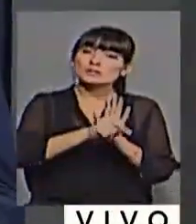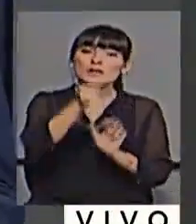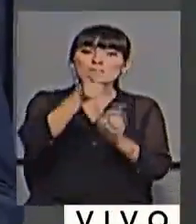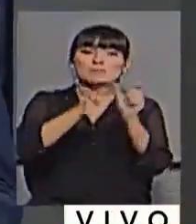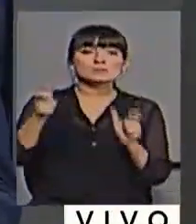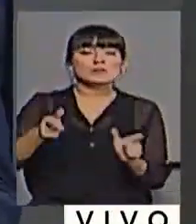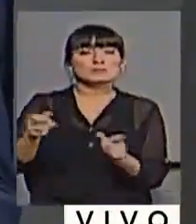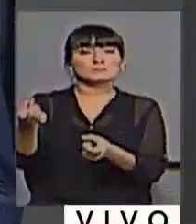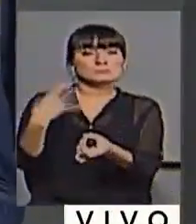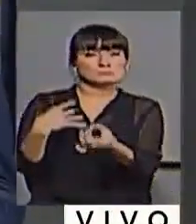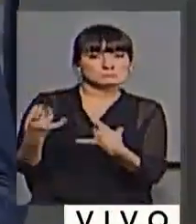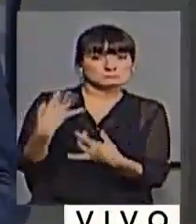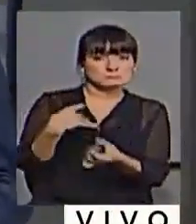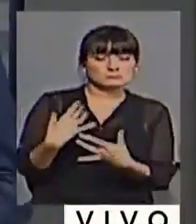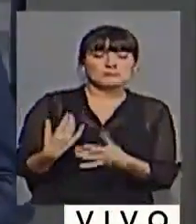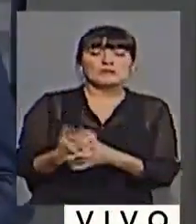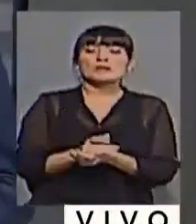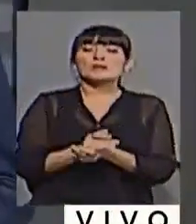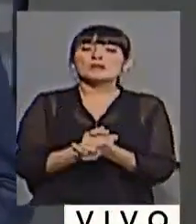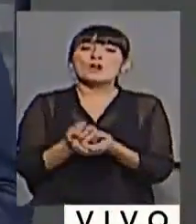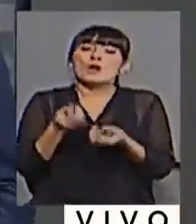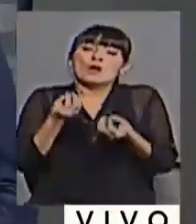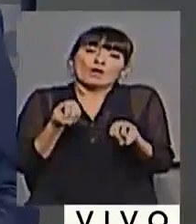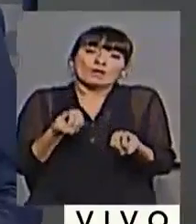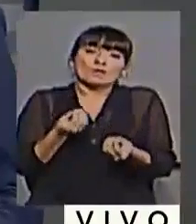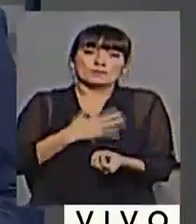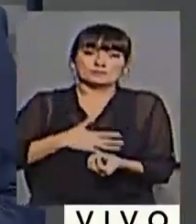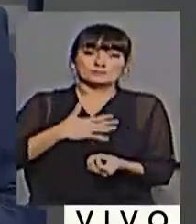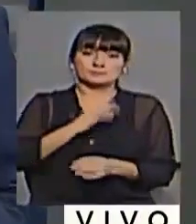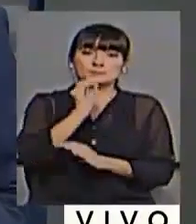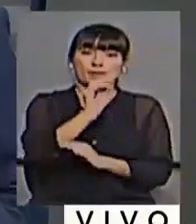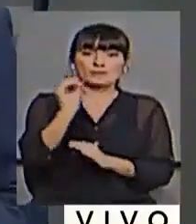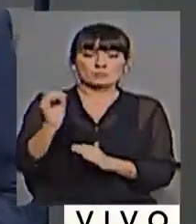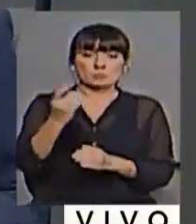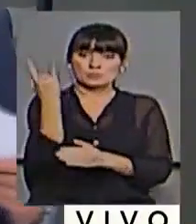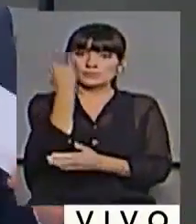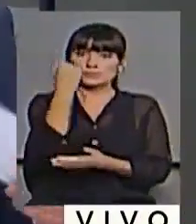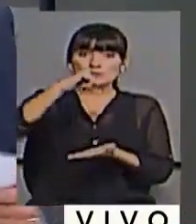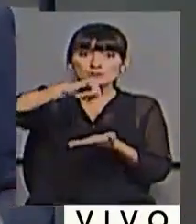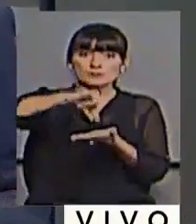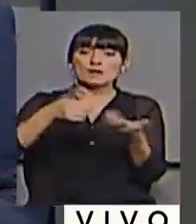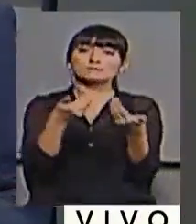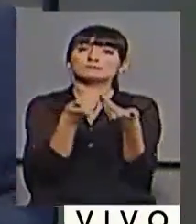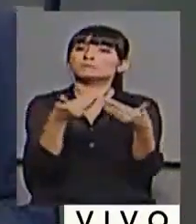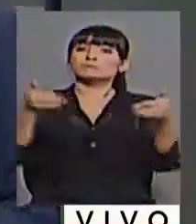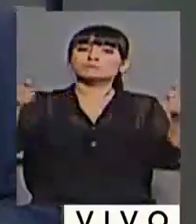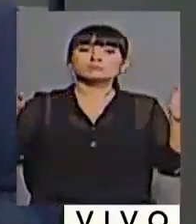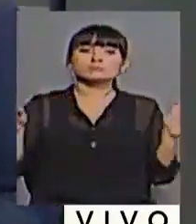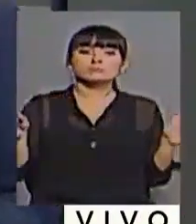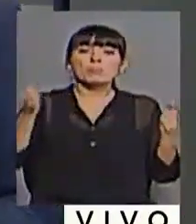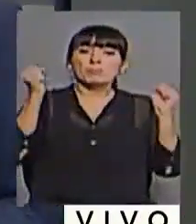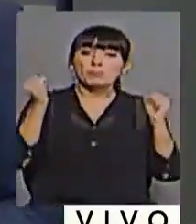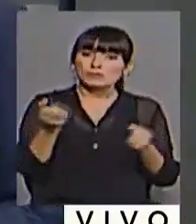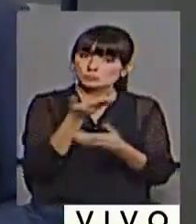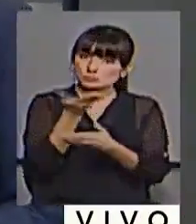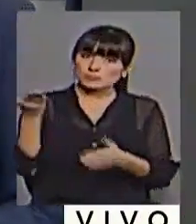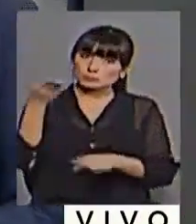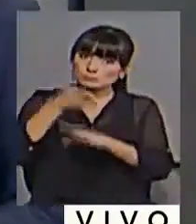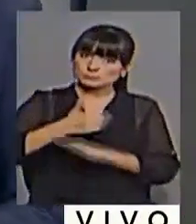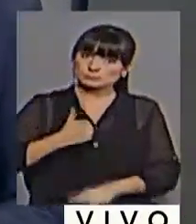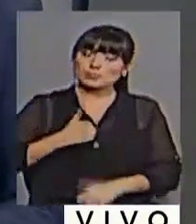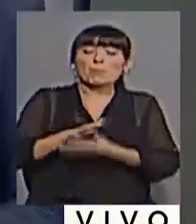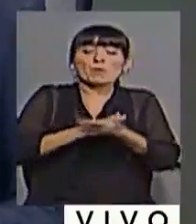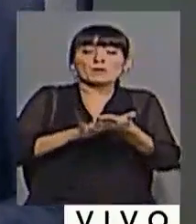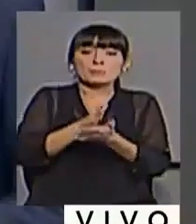Y por supuesto, quiero darles un aviso. La Universidad Central es una universidad de puertas abiertas para que usted pueda asistir. Por ejemplo, la